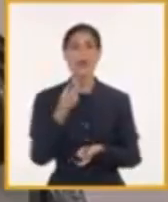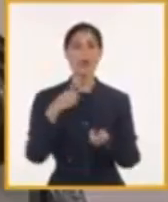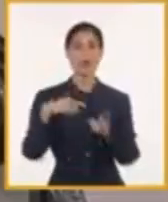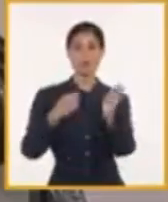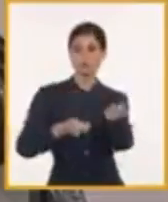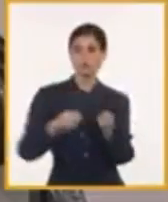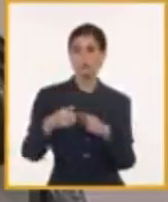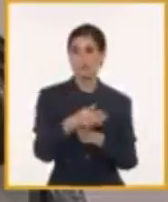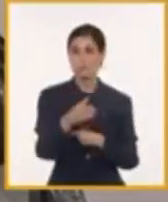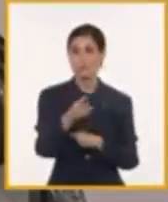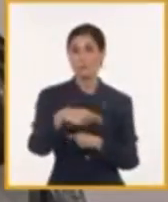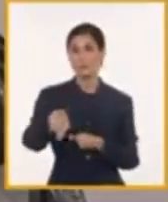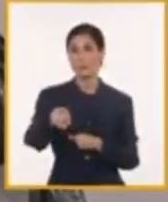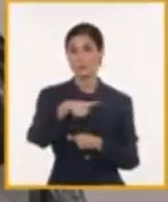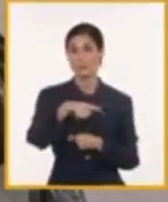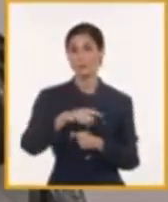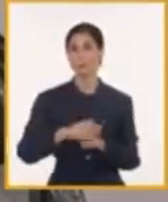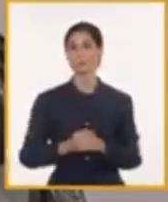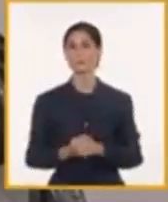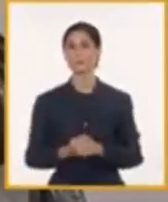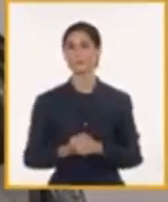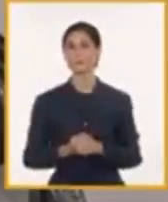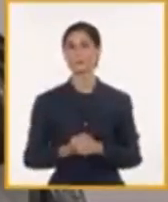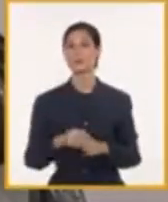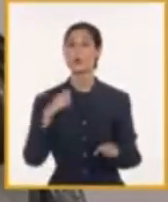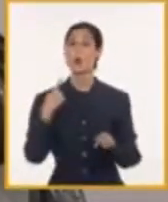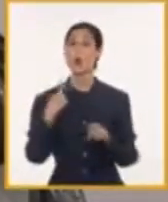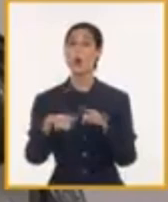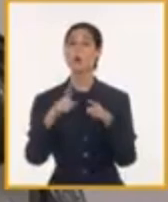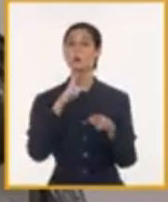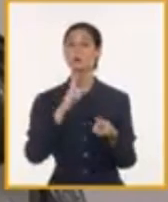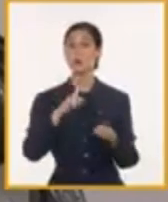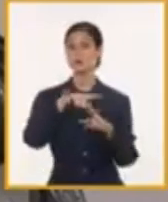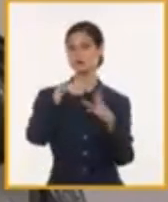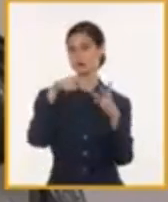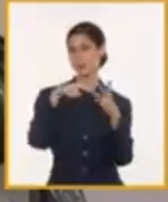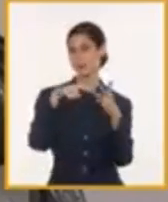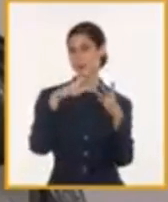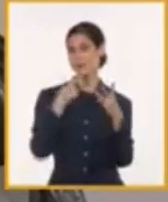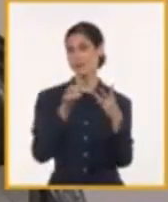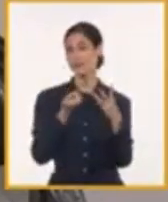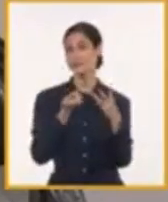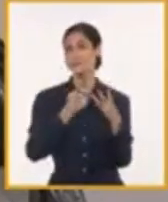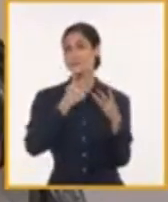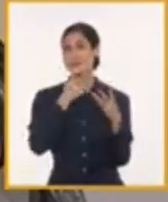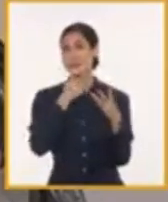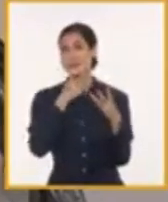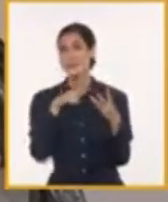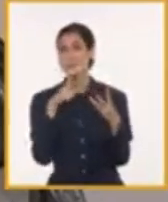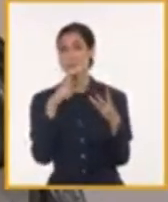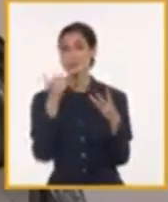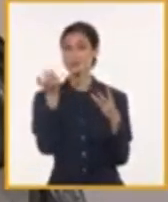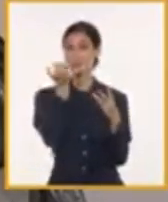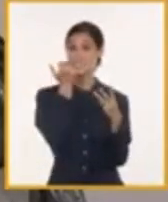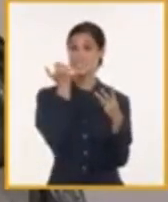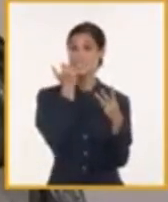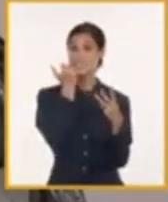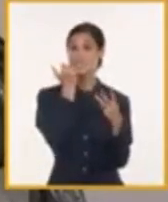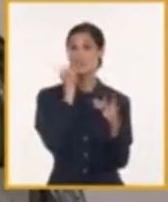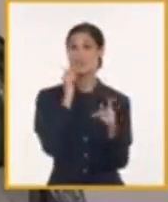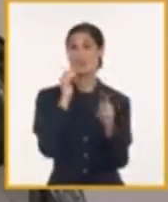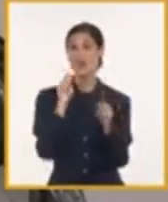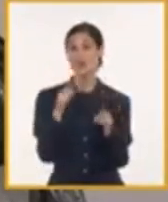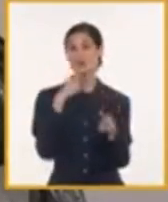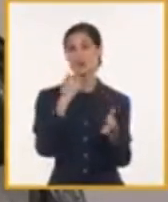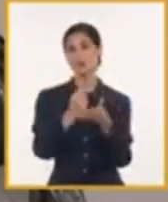un tercer elemento que es transversal, y es que hay que incrementar las capacidades de hielo, porque eso es lo que da la calidad de los productos que nosotros estamos sacando del